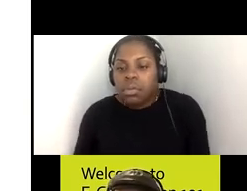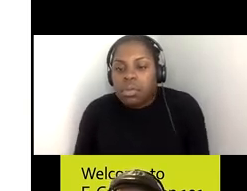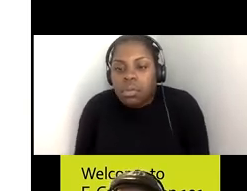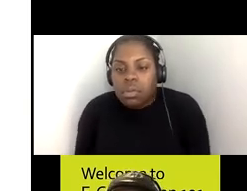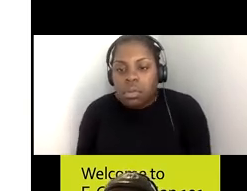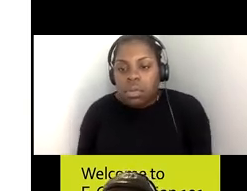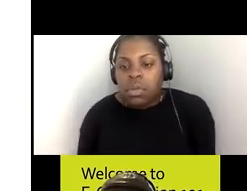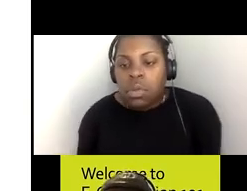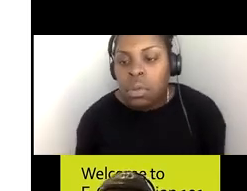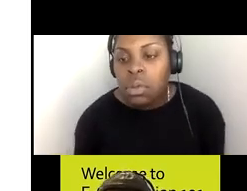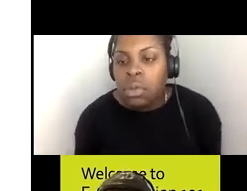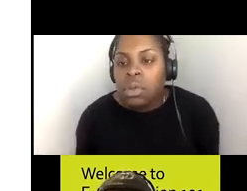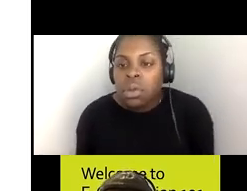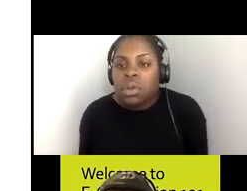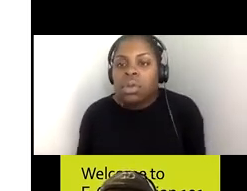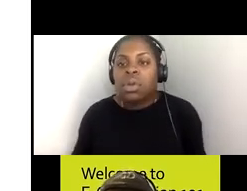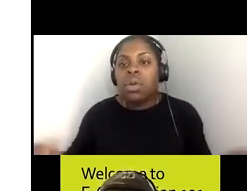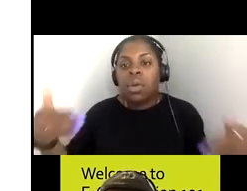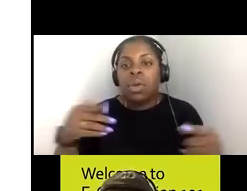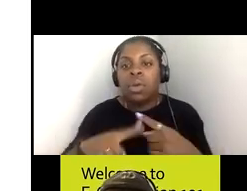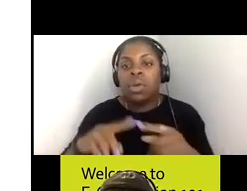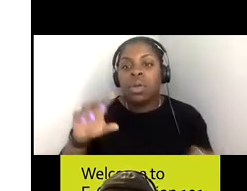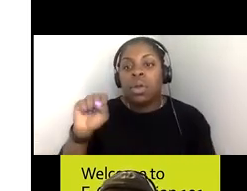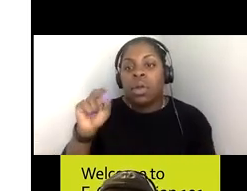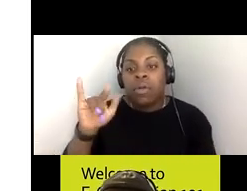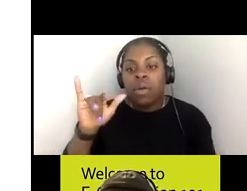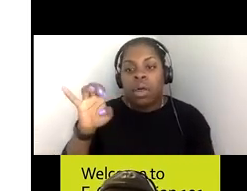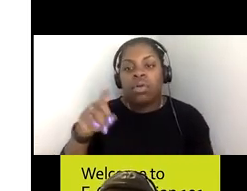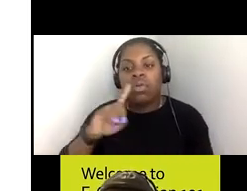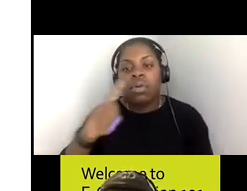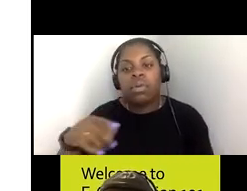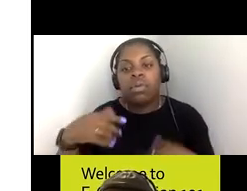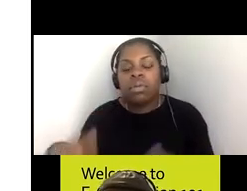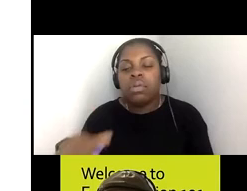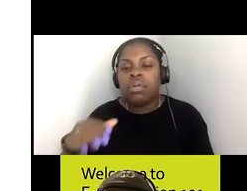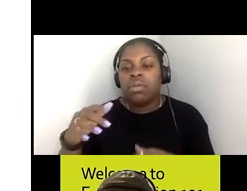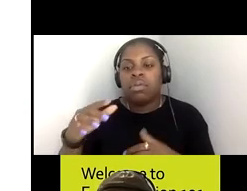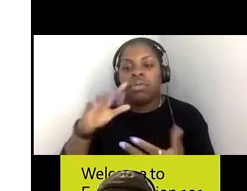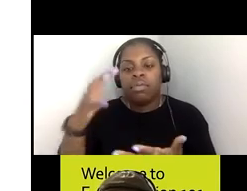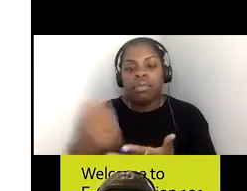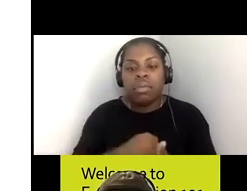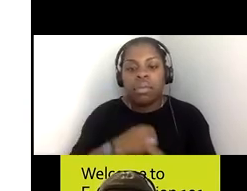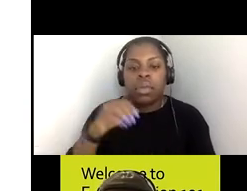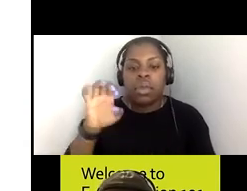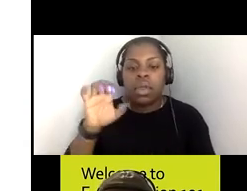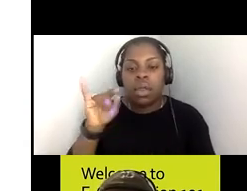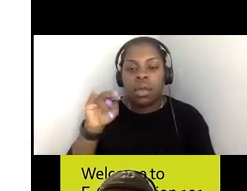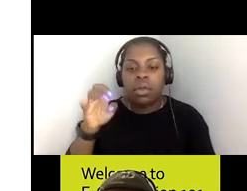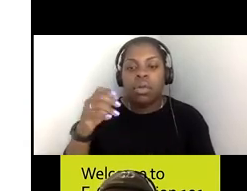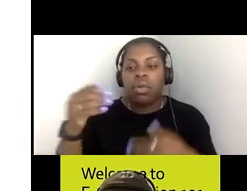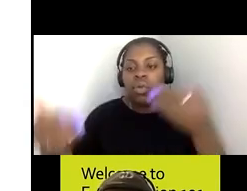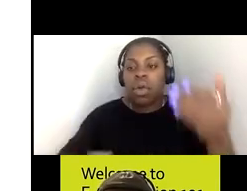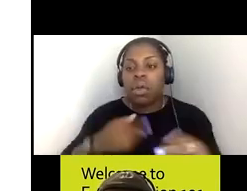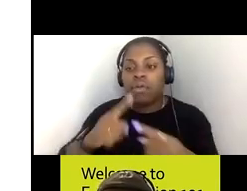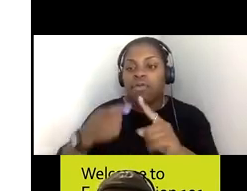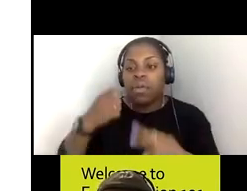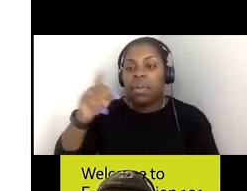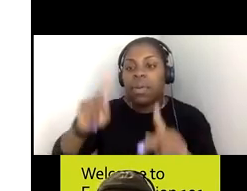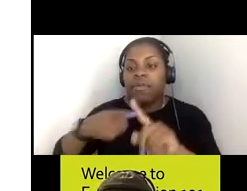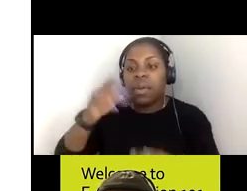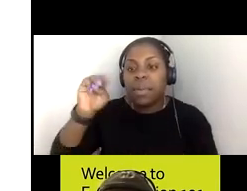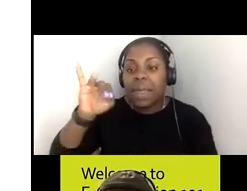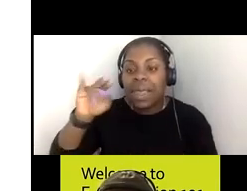Welcome to Song. Song's been a great crusader against. Bienvenida, Song. Song ha sido increíble en contra de estos